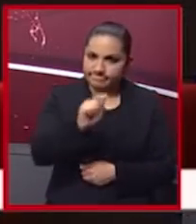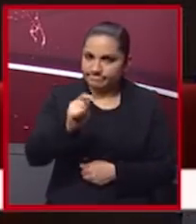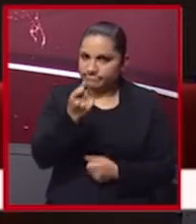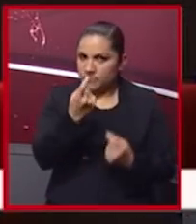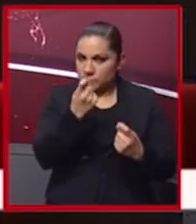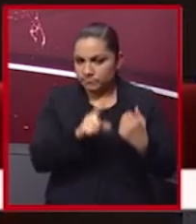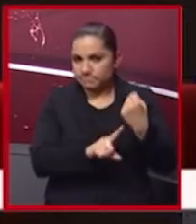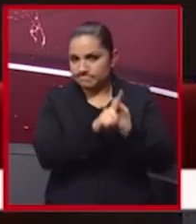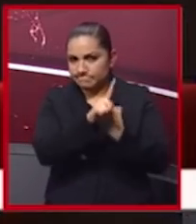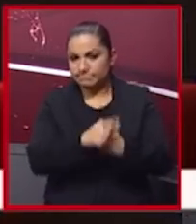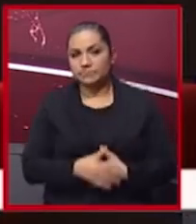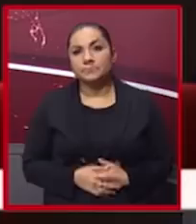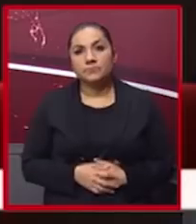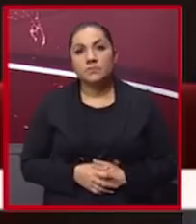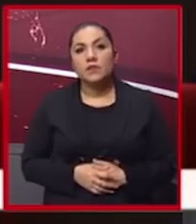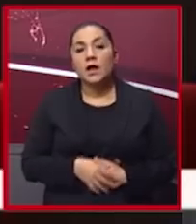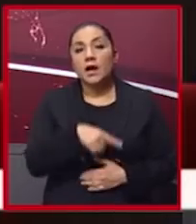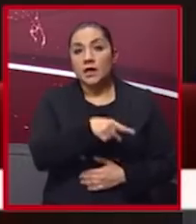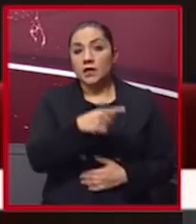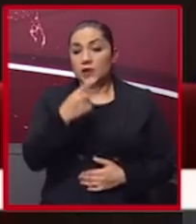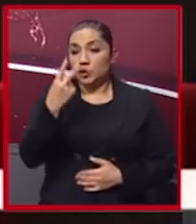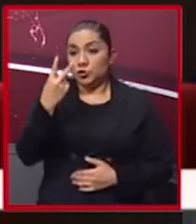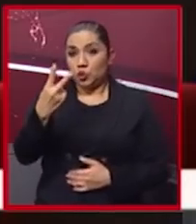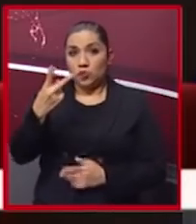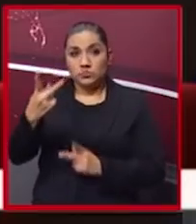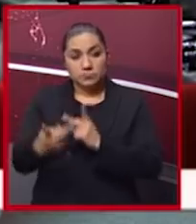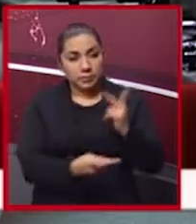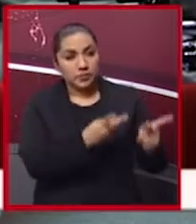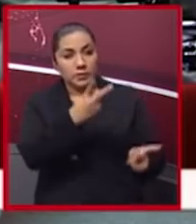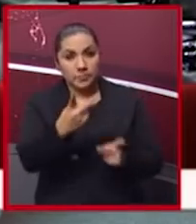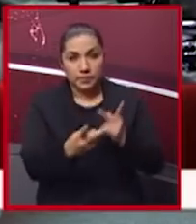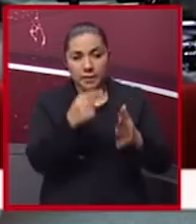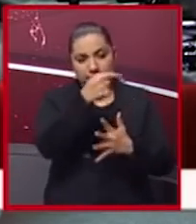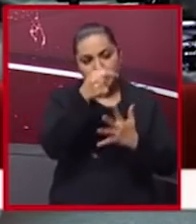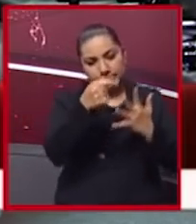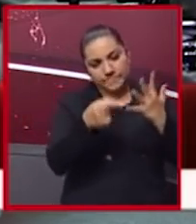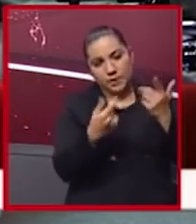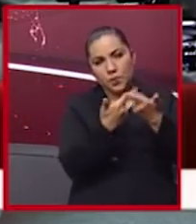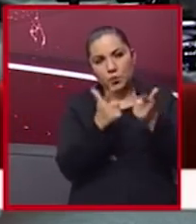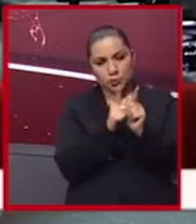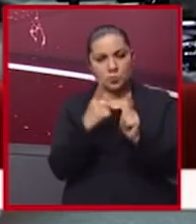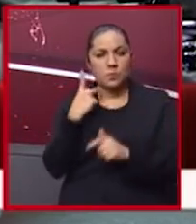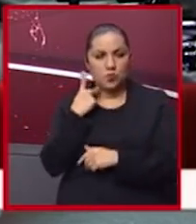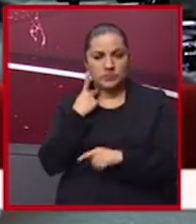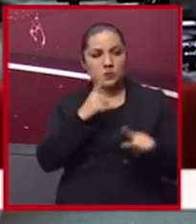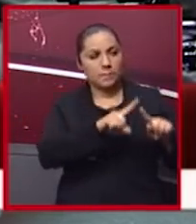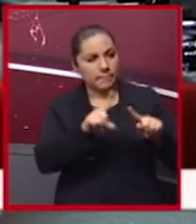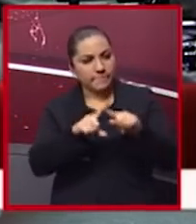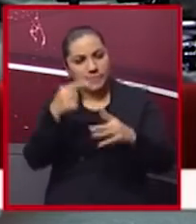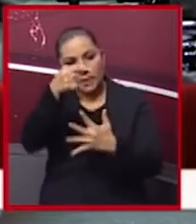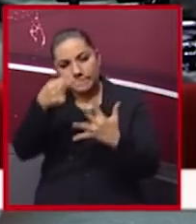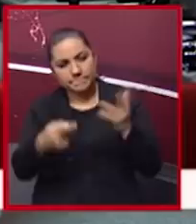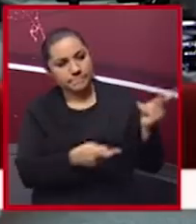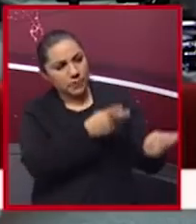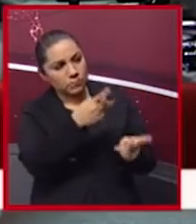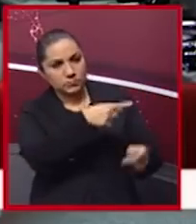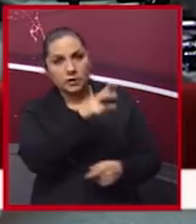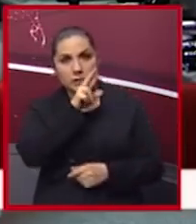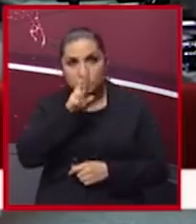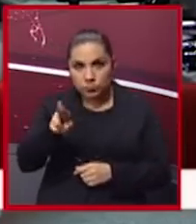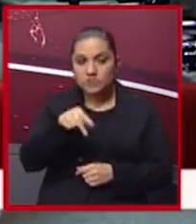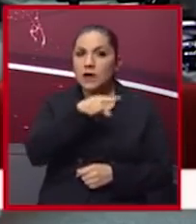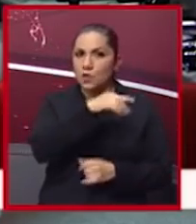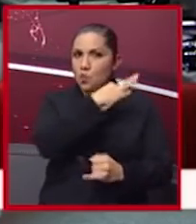Bueno, en su mensaje final, después de 2 rondas de intervenciones de los grupos parlamentarios, el secretario de Hacienda destacó que el proyecto de presupuesto es